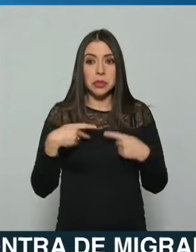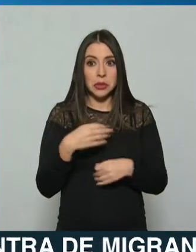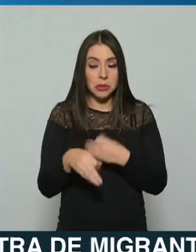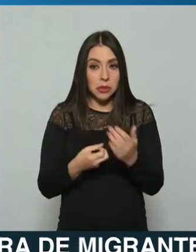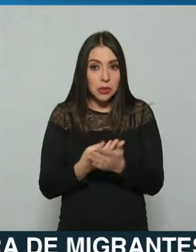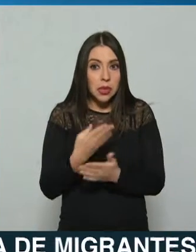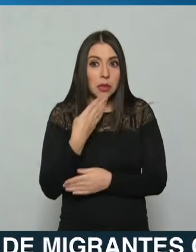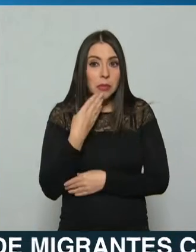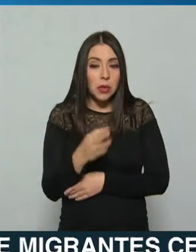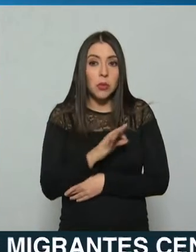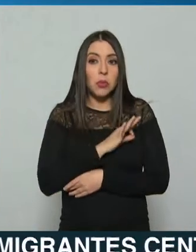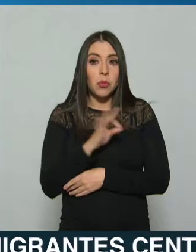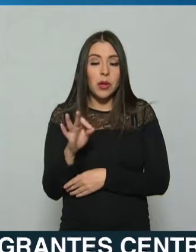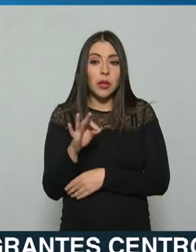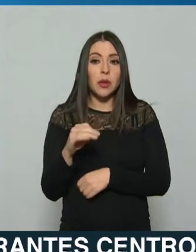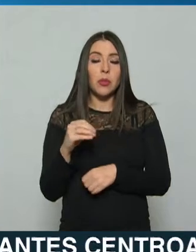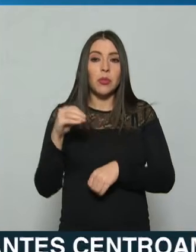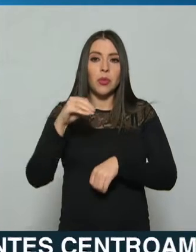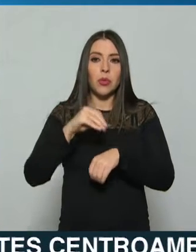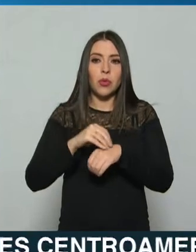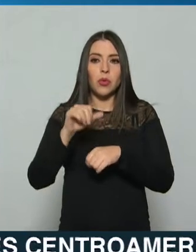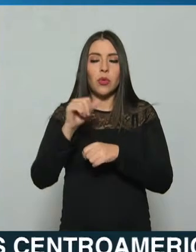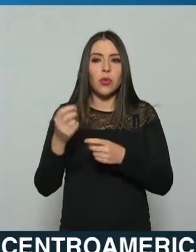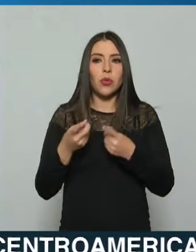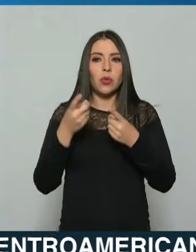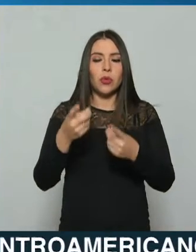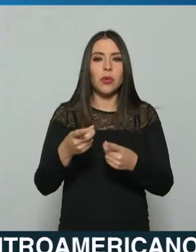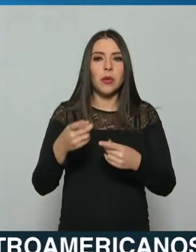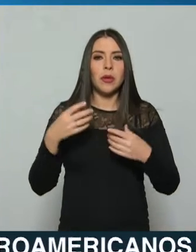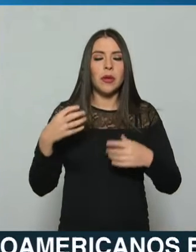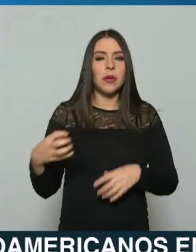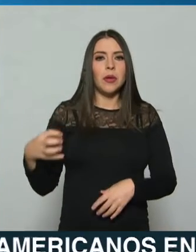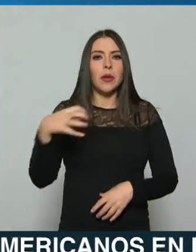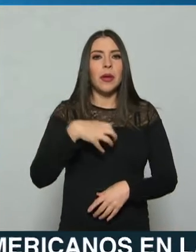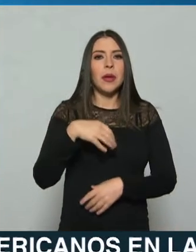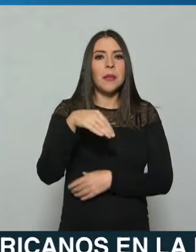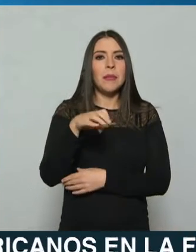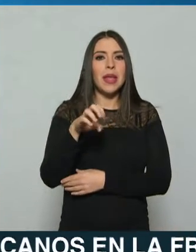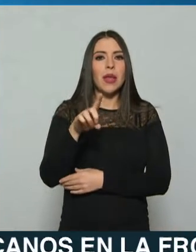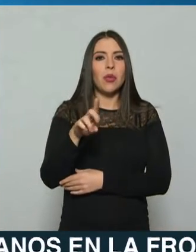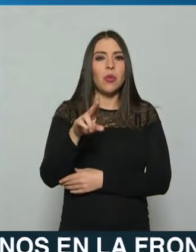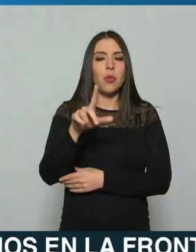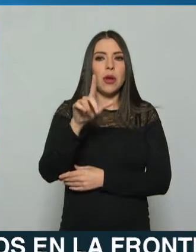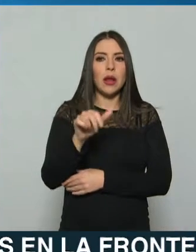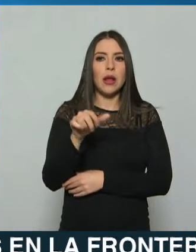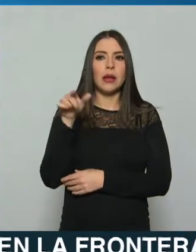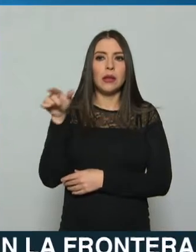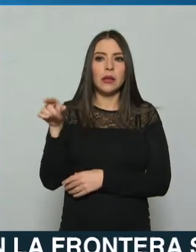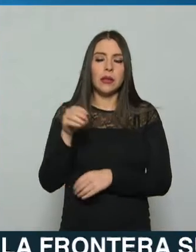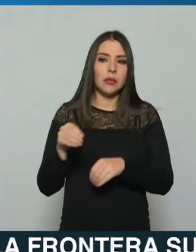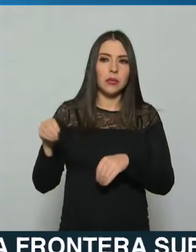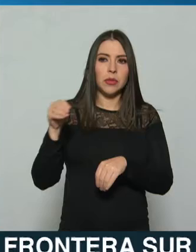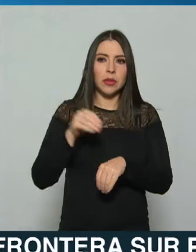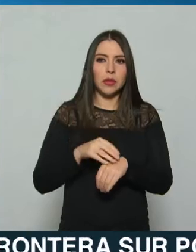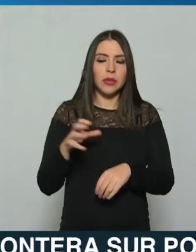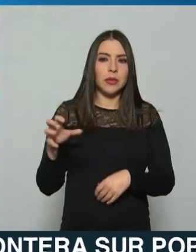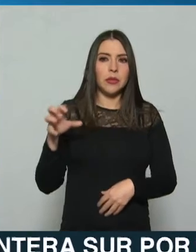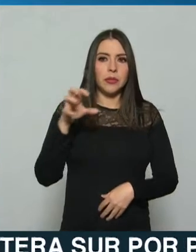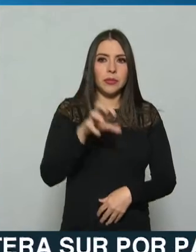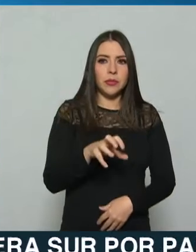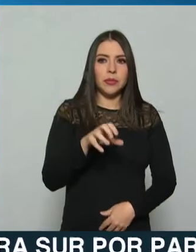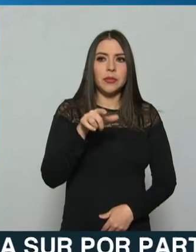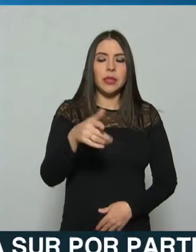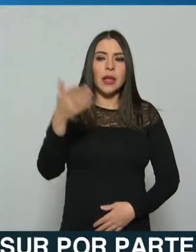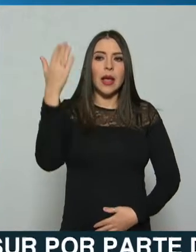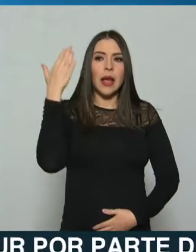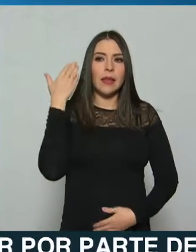entonces, y es candidato a trasplante de médula ósea, entonces se trasplanta, ¿no? El trasplante ya está cubierto por el antes